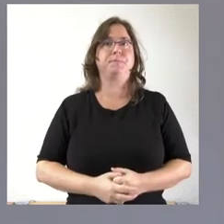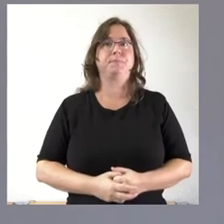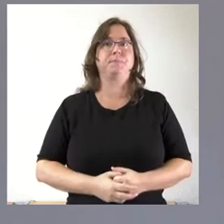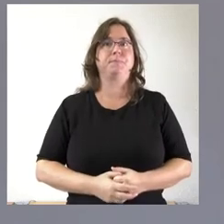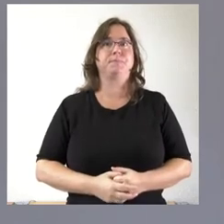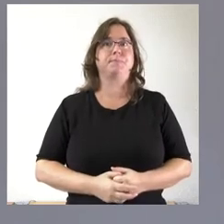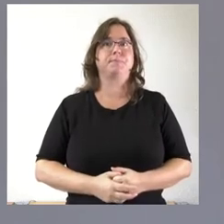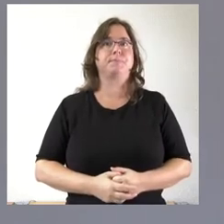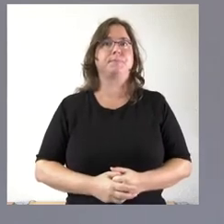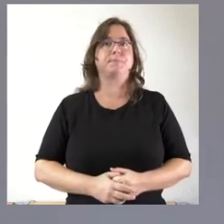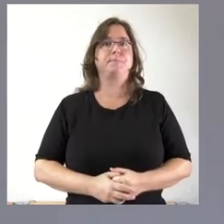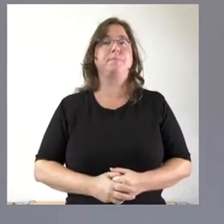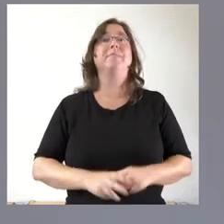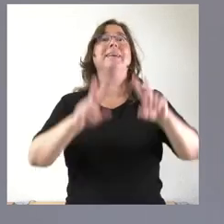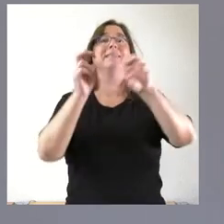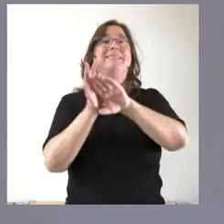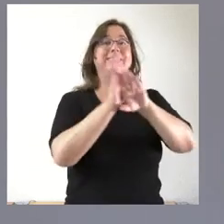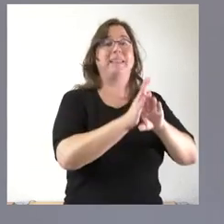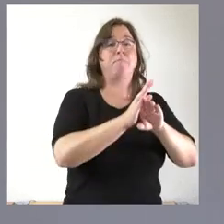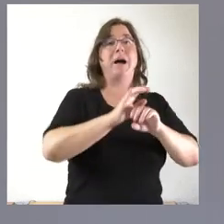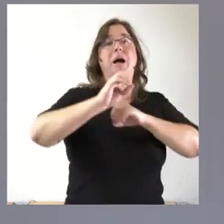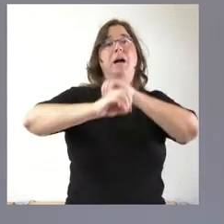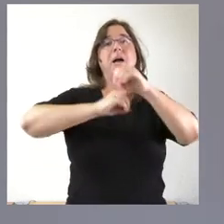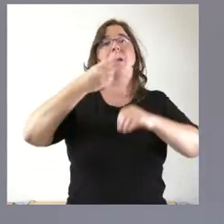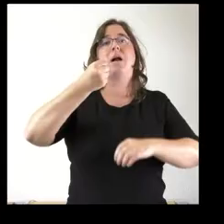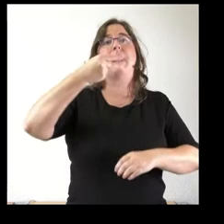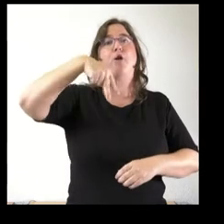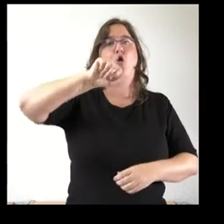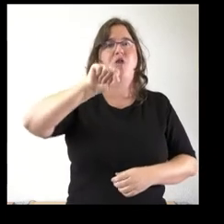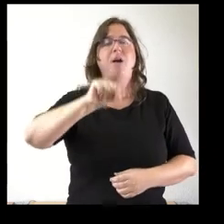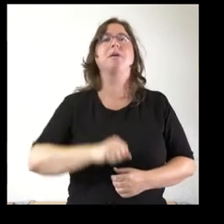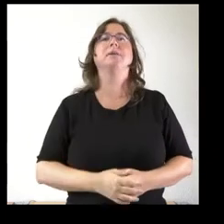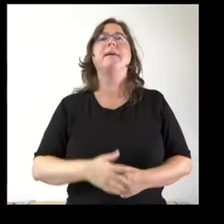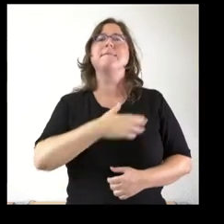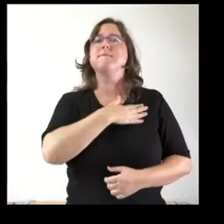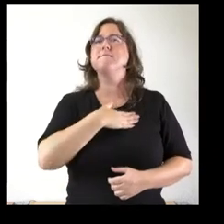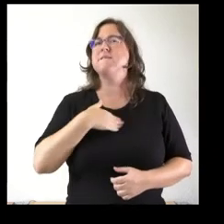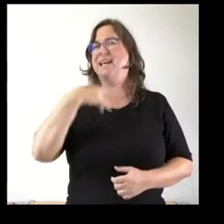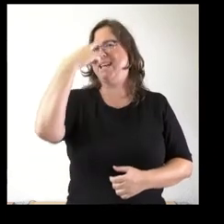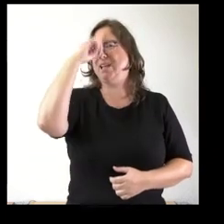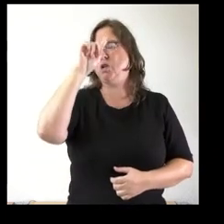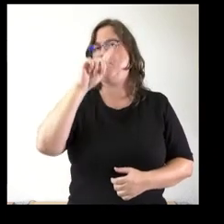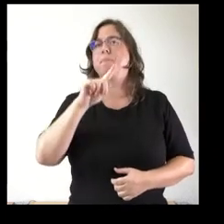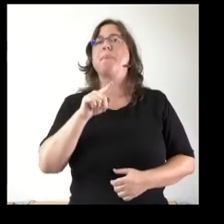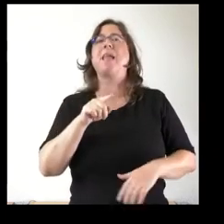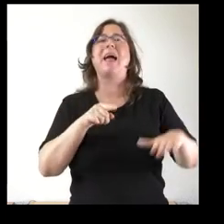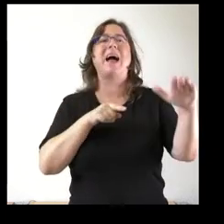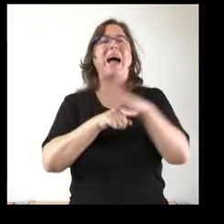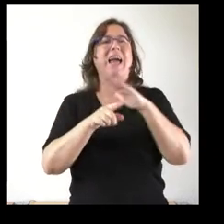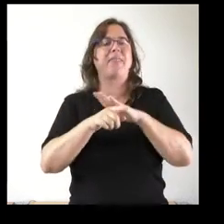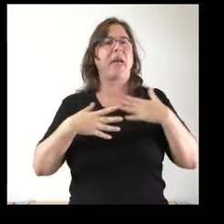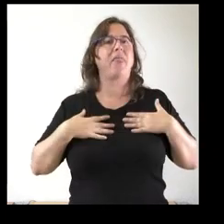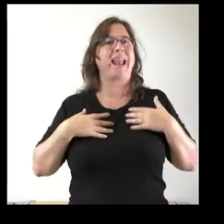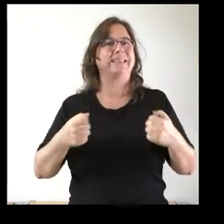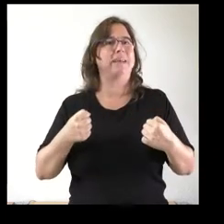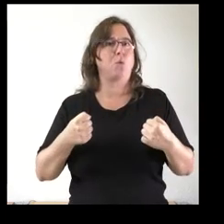Bueno, cerré el capítulo de Garoña. A mí me gustaría saber, en la agencia esta de la salud, sí. Si